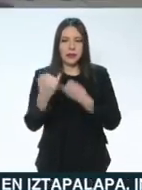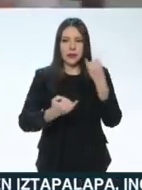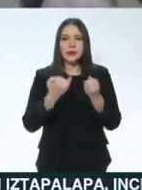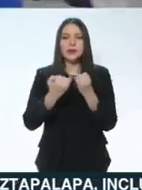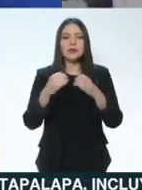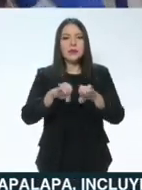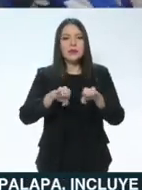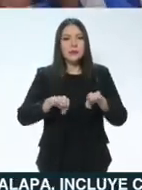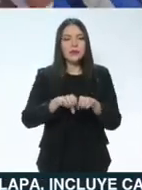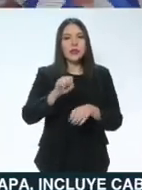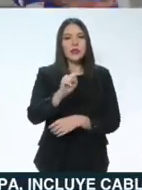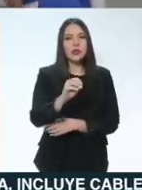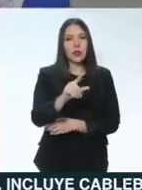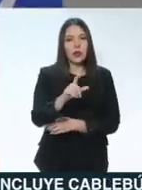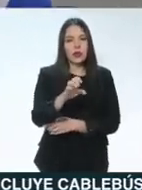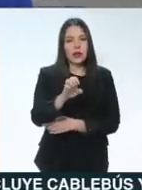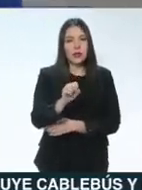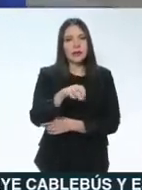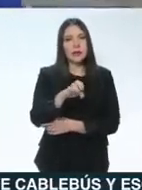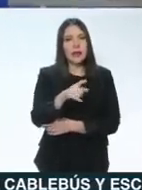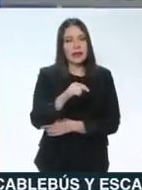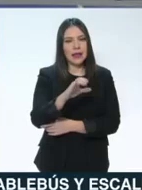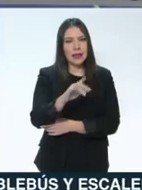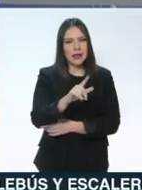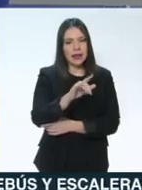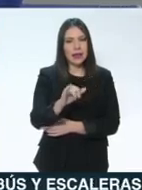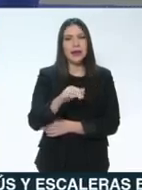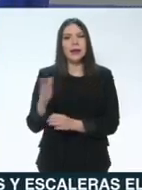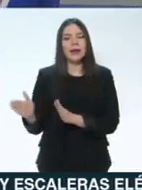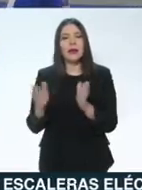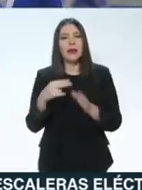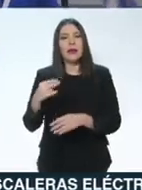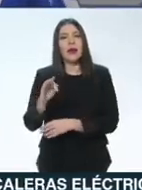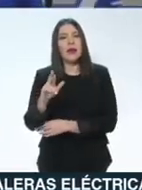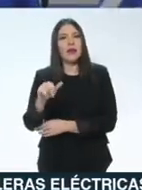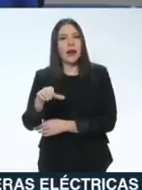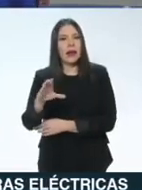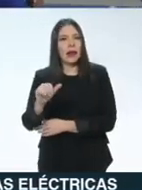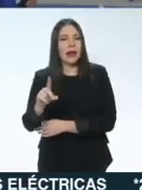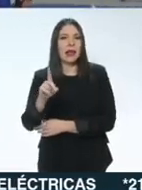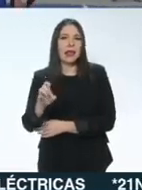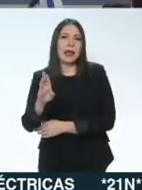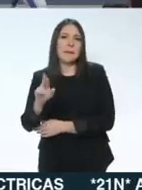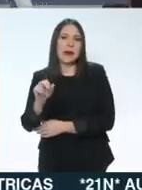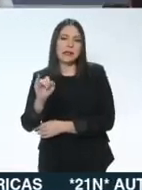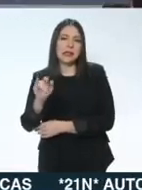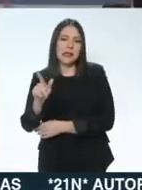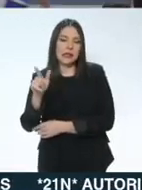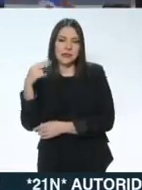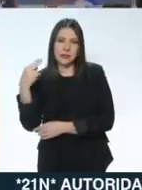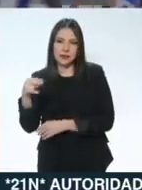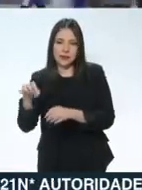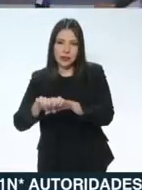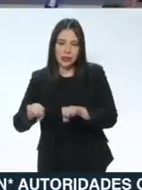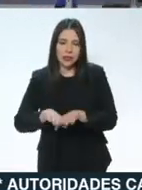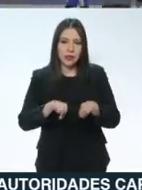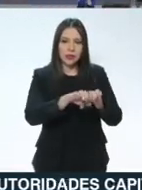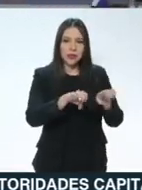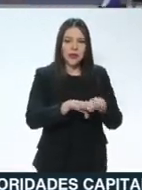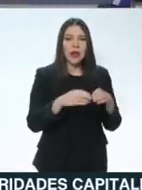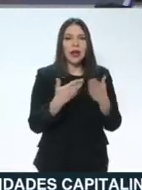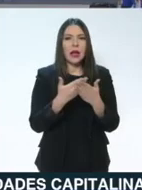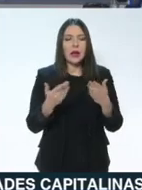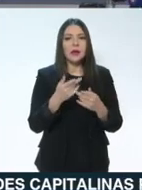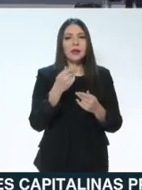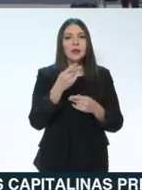Mexicali, Franca de Brasil y Real Estelí. Platicamos con Peri Mesa y Héctor Hernández, quienes ya han participado en